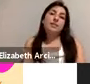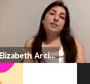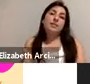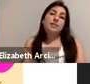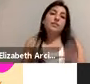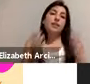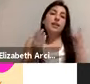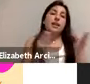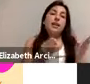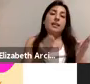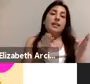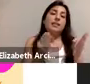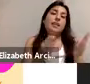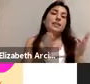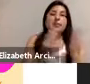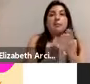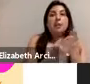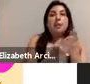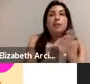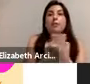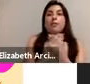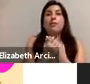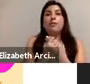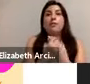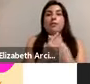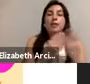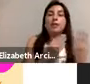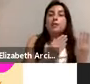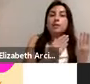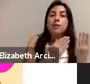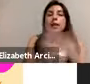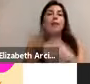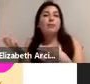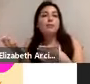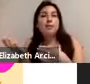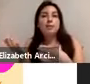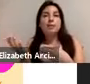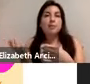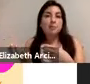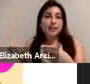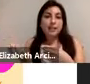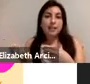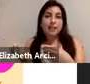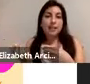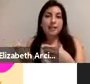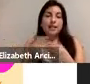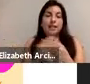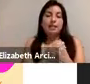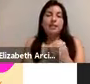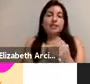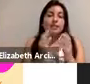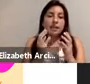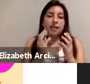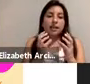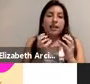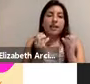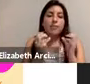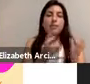con 20/200 determine si se ve mejor con un 0,50 o con un menos 0,50.